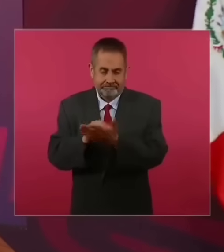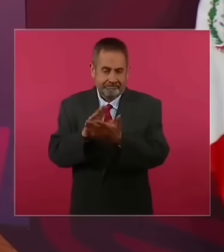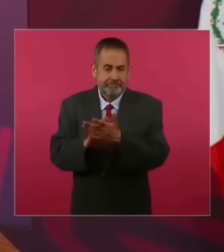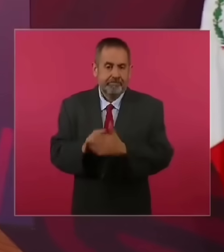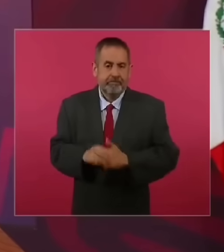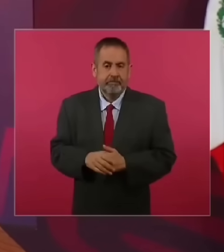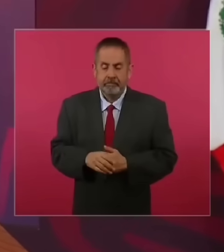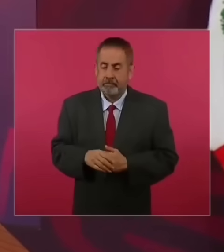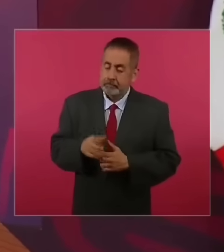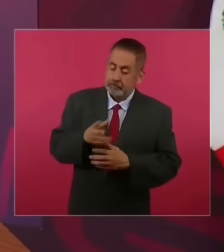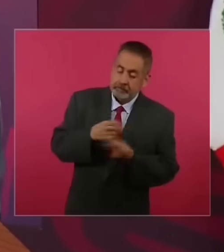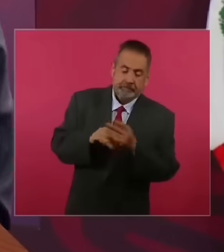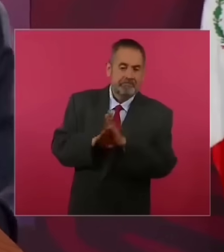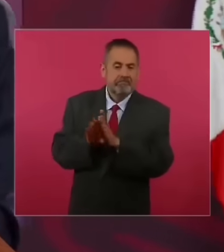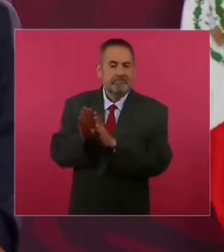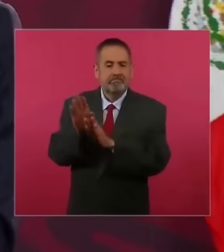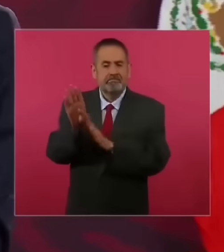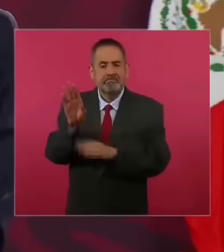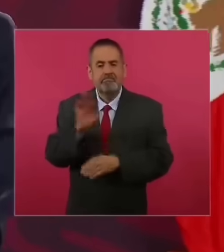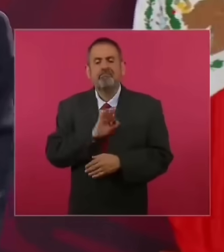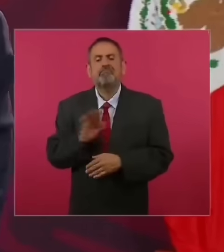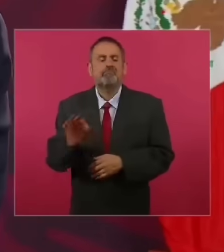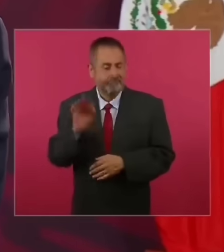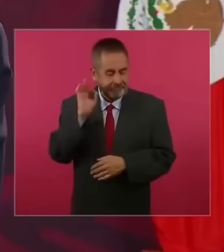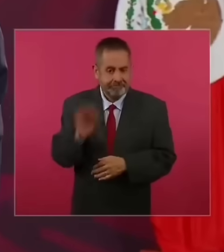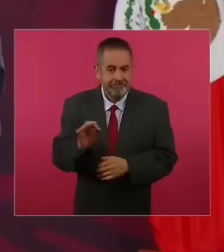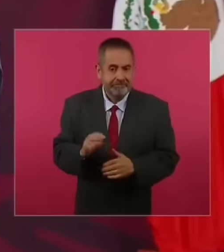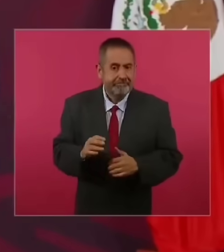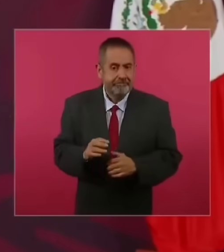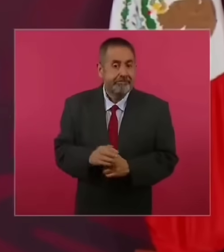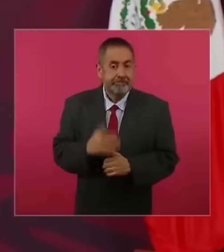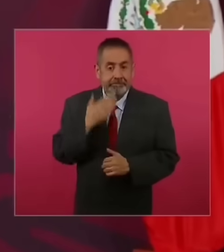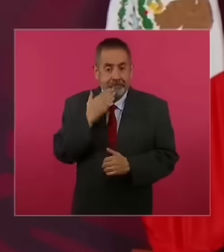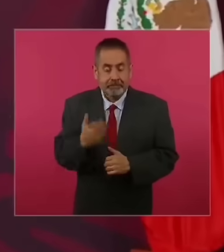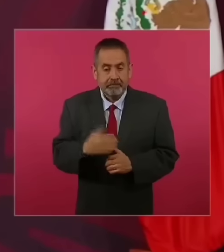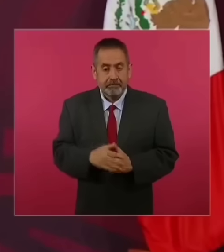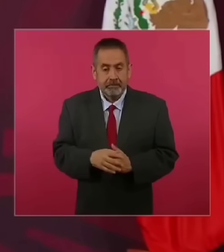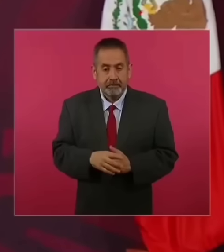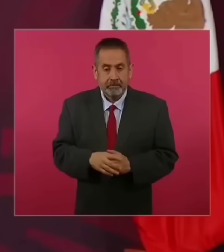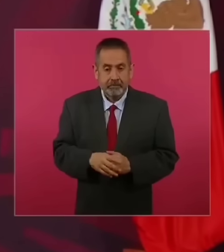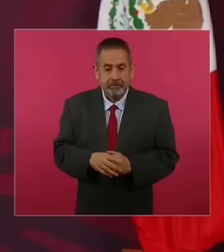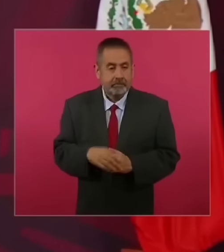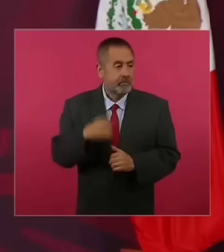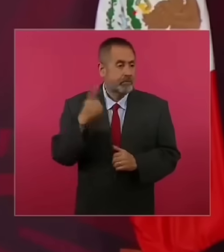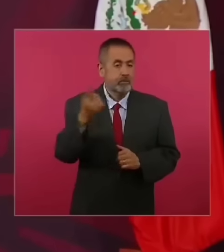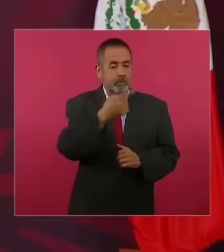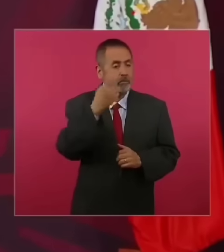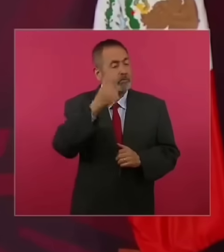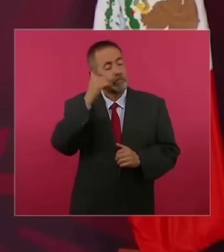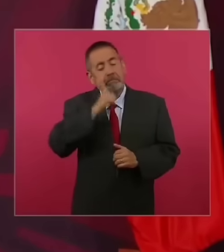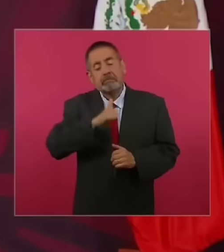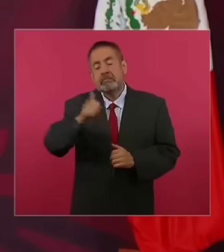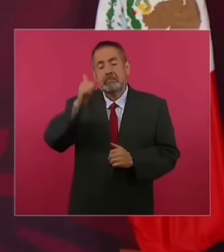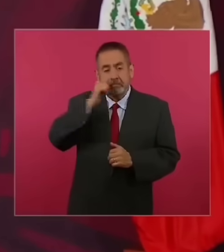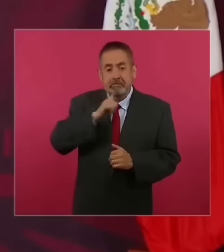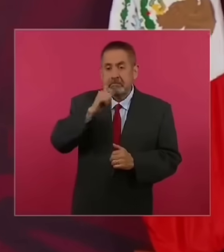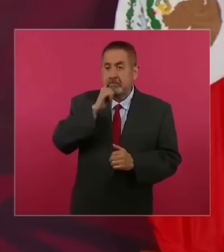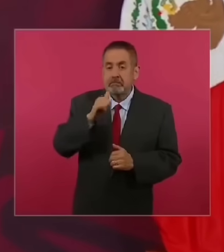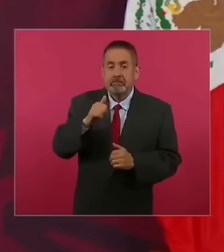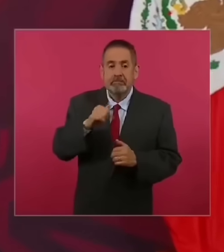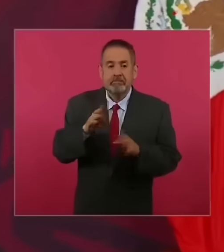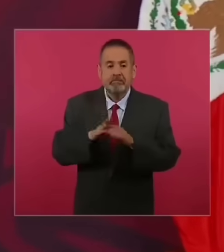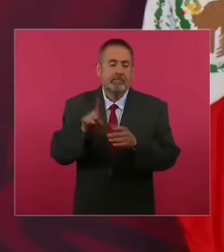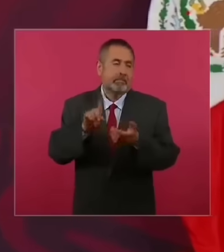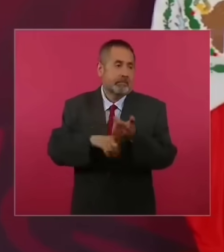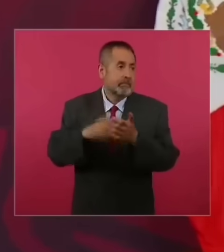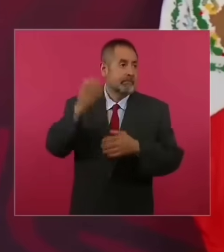Lo logramos porque en vez de hacer lo que siempre llevaban a cabo en épocas